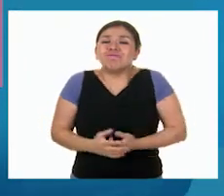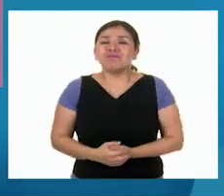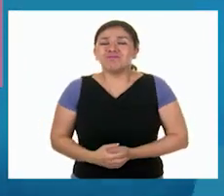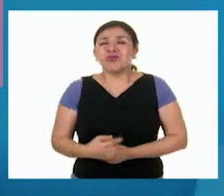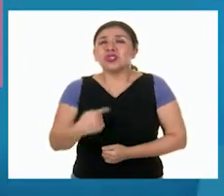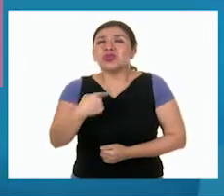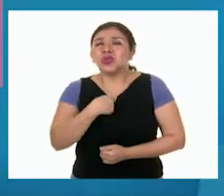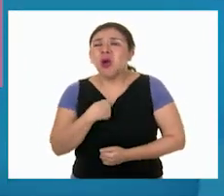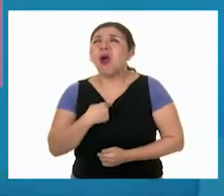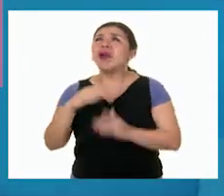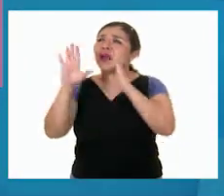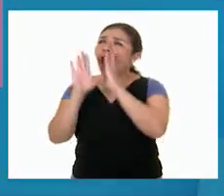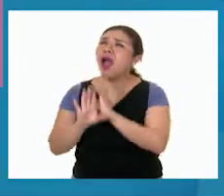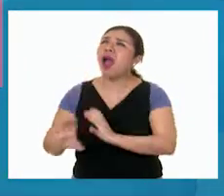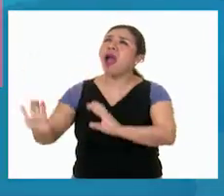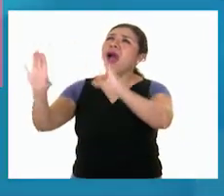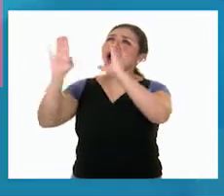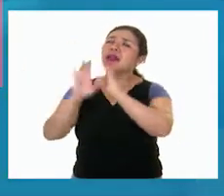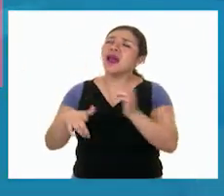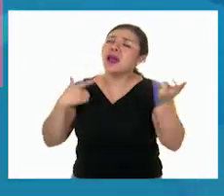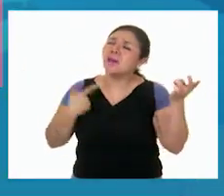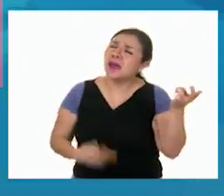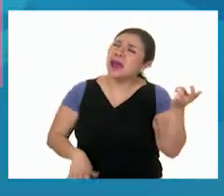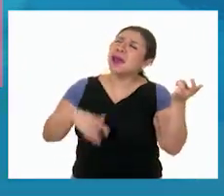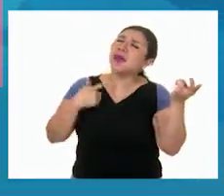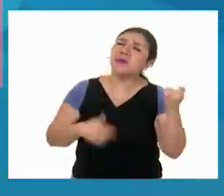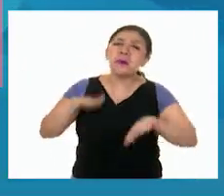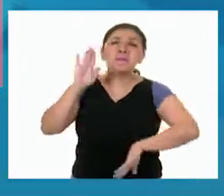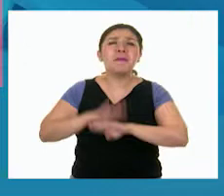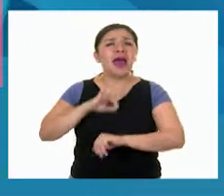Yo cantaba alegremente